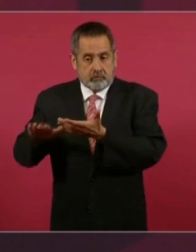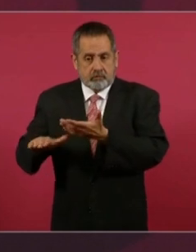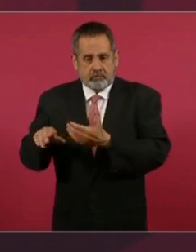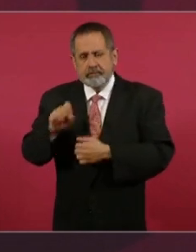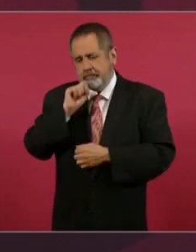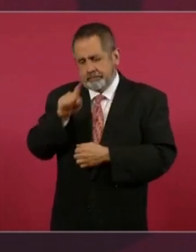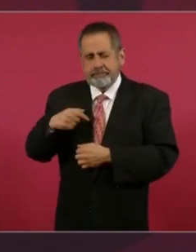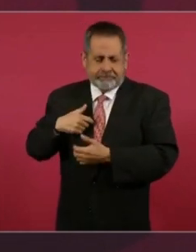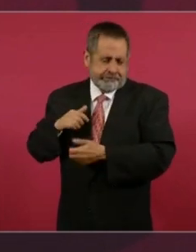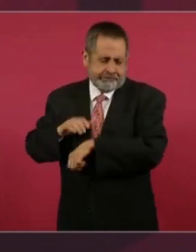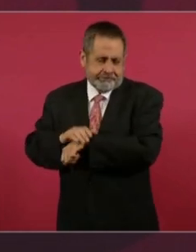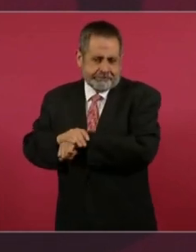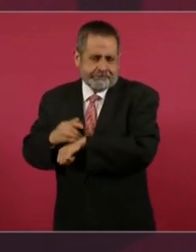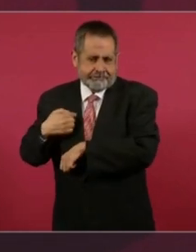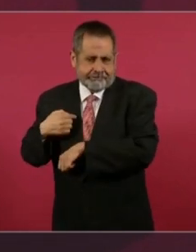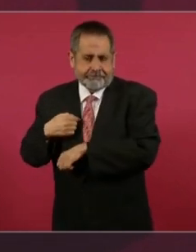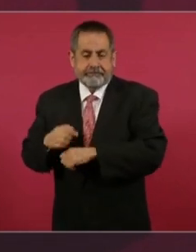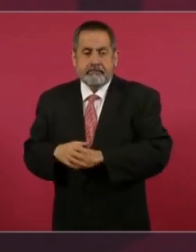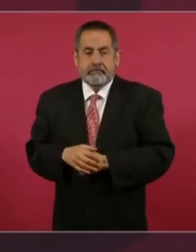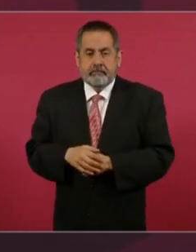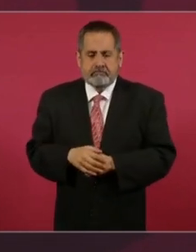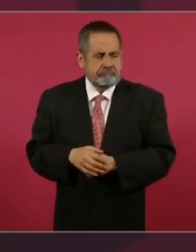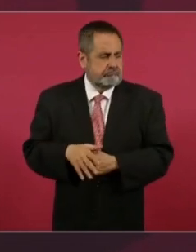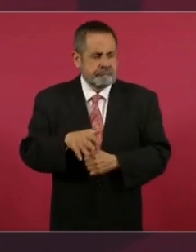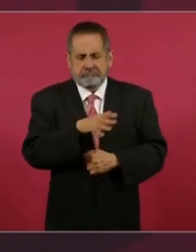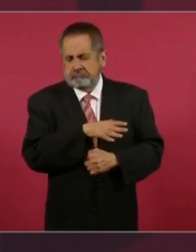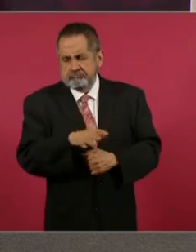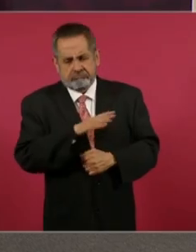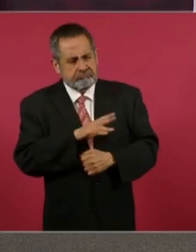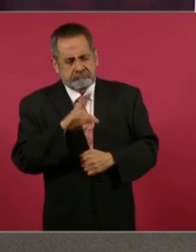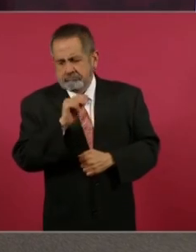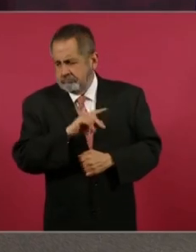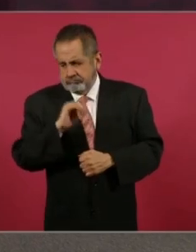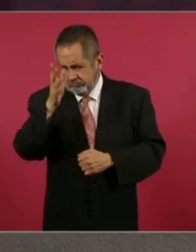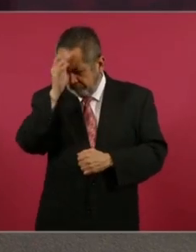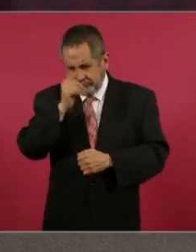amiga también de nosotros, decía, no, tú no